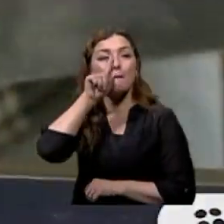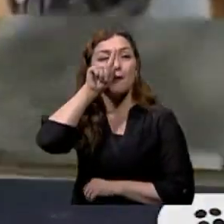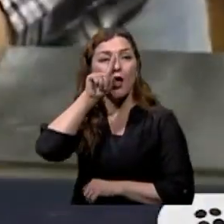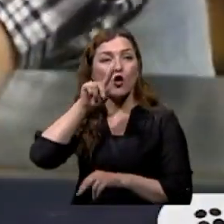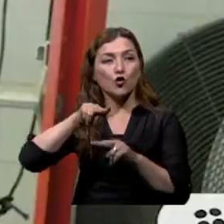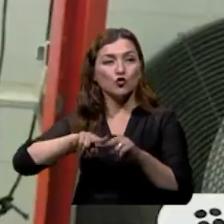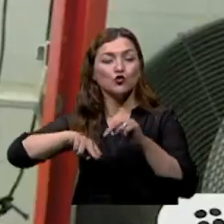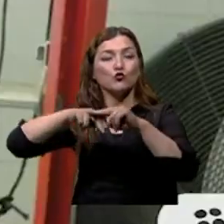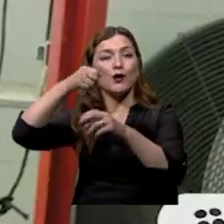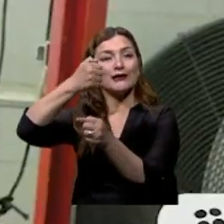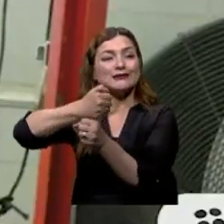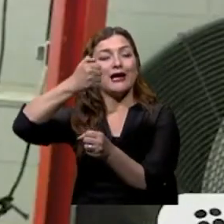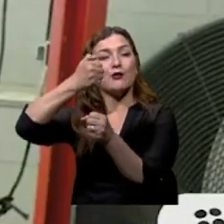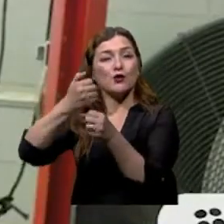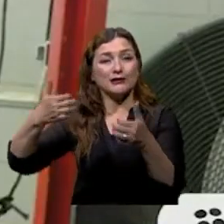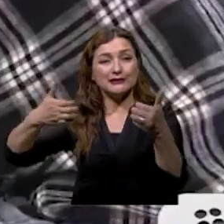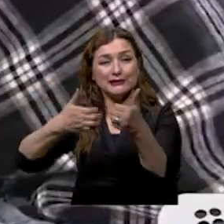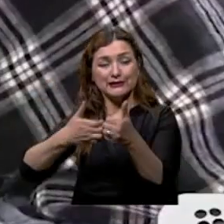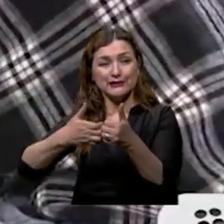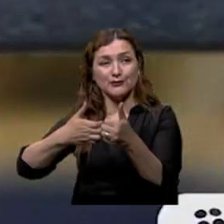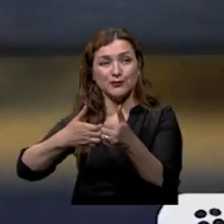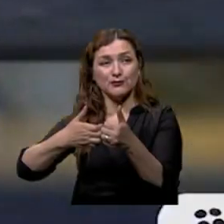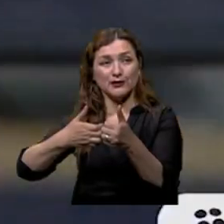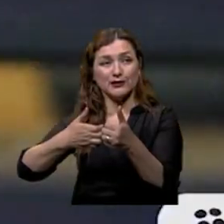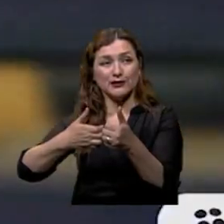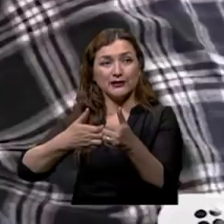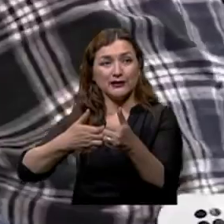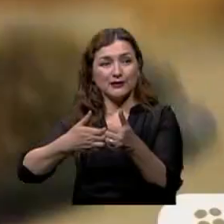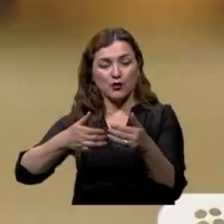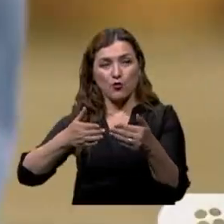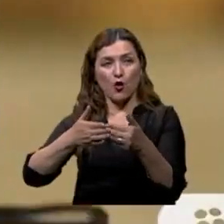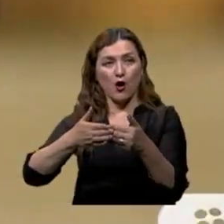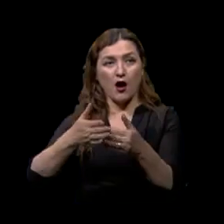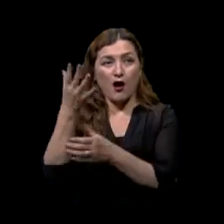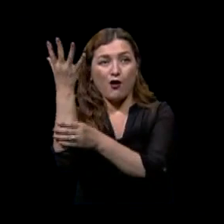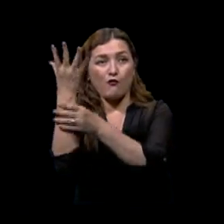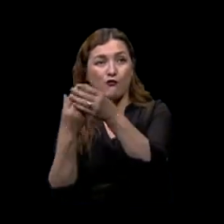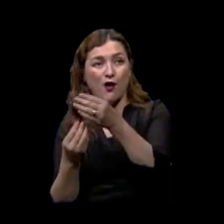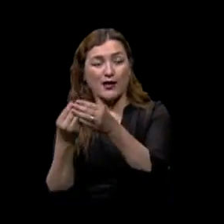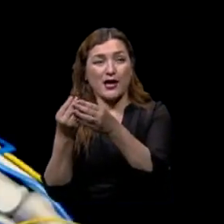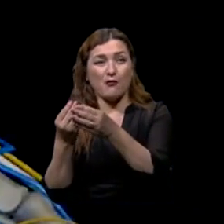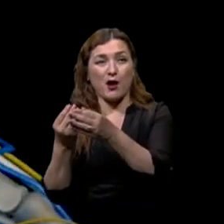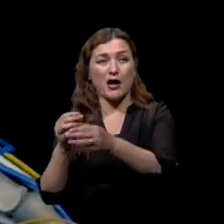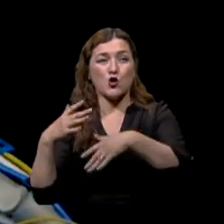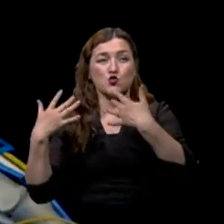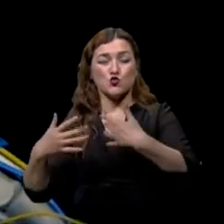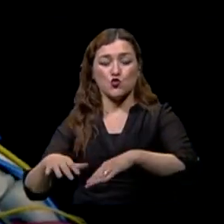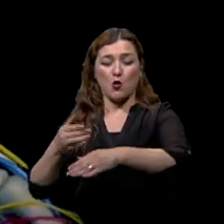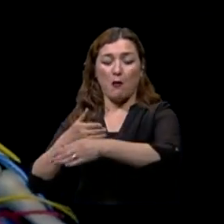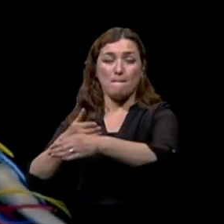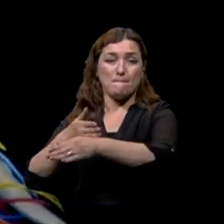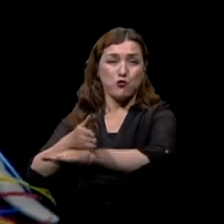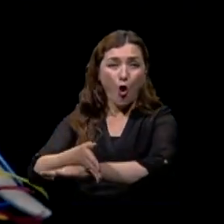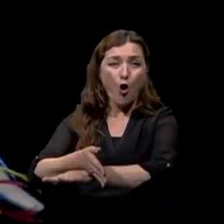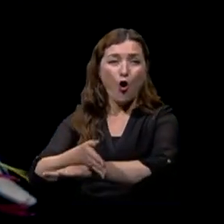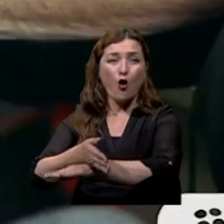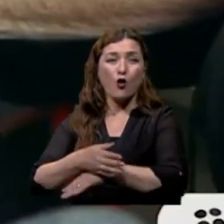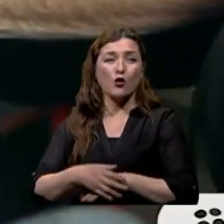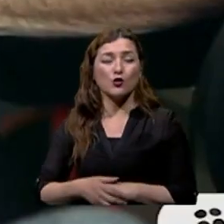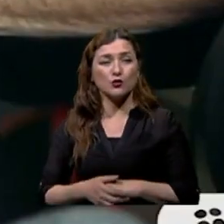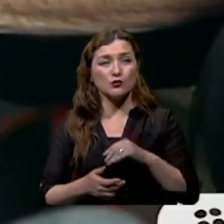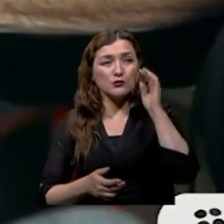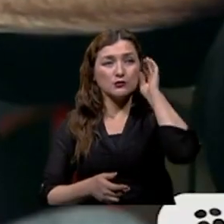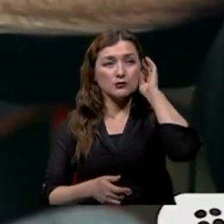construcción trabaja con una máquina de corte. De pronto el mecanismo de seguridad falla y la cuchilla amputa parte de su mano.